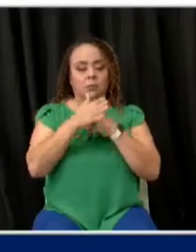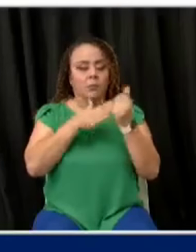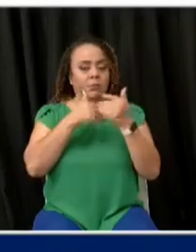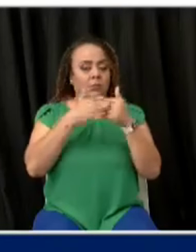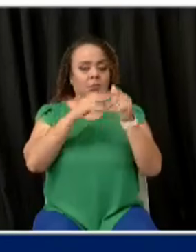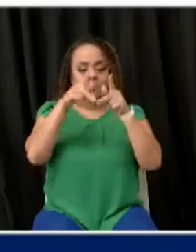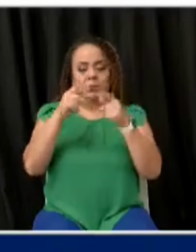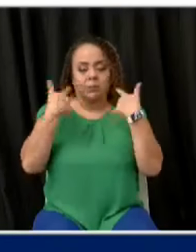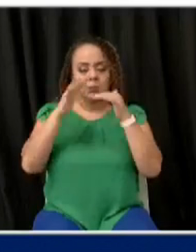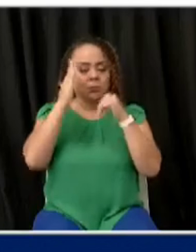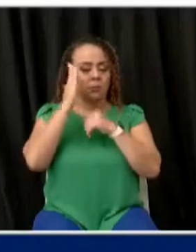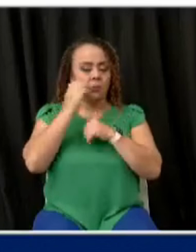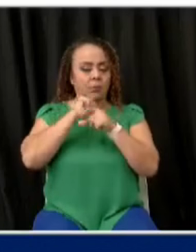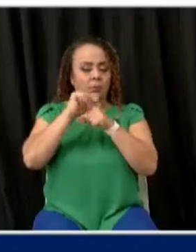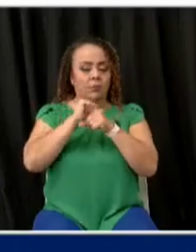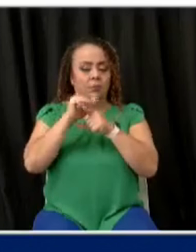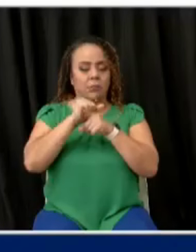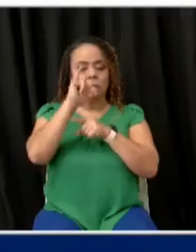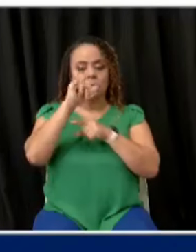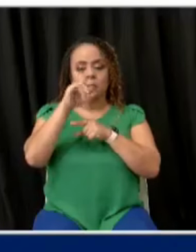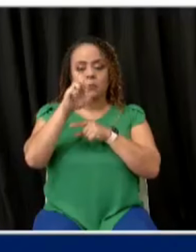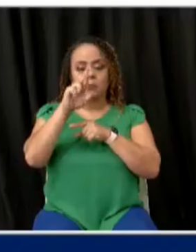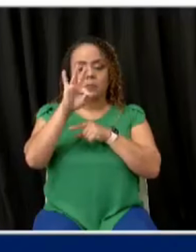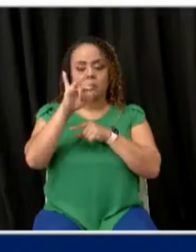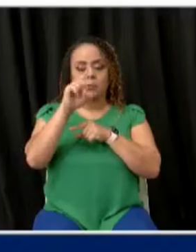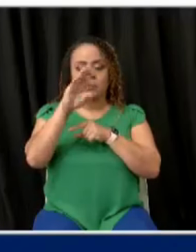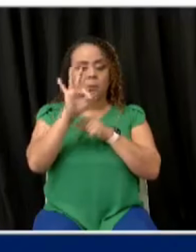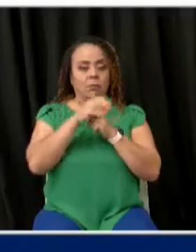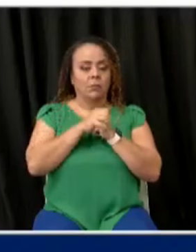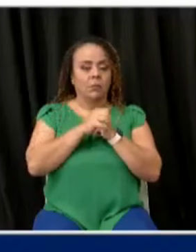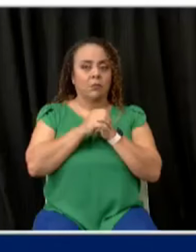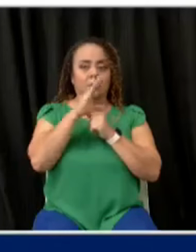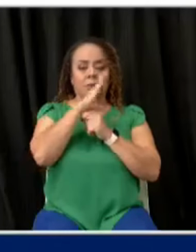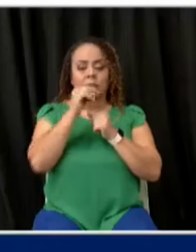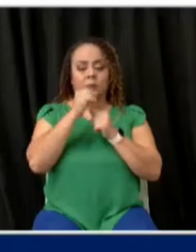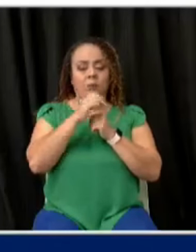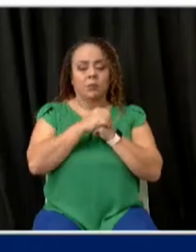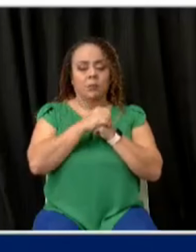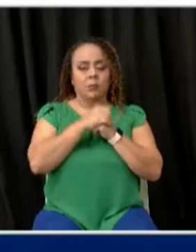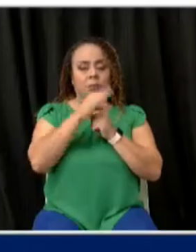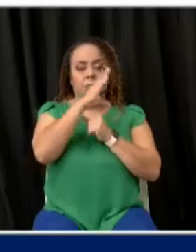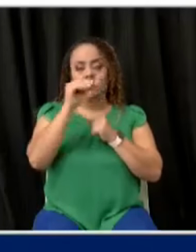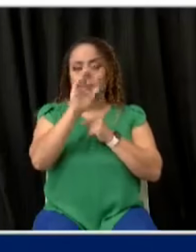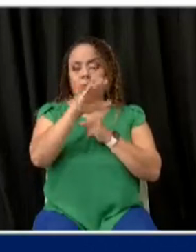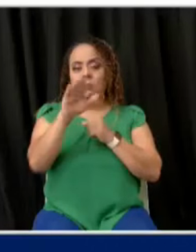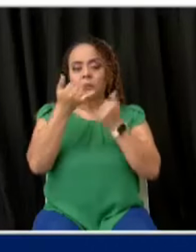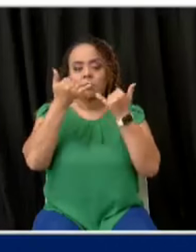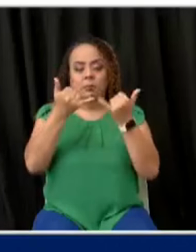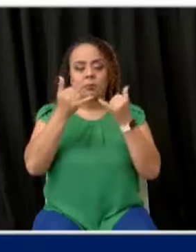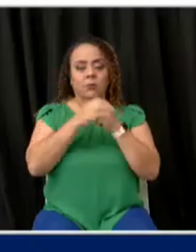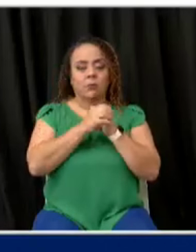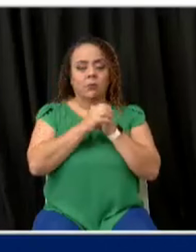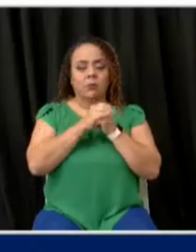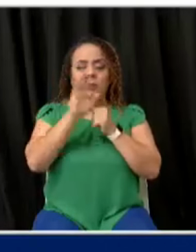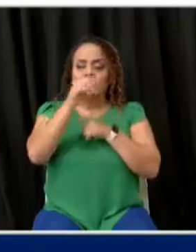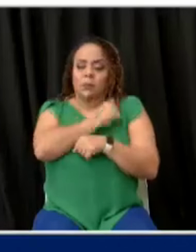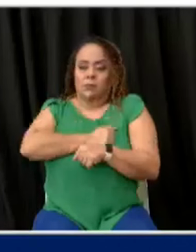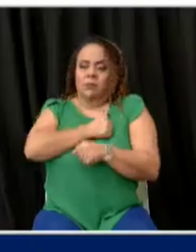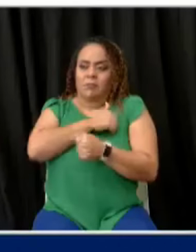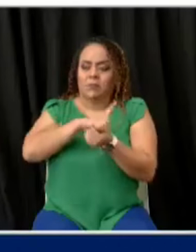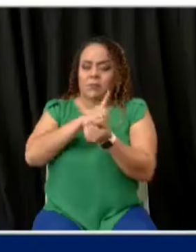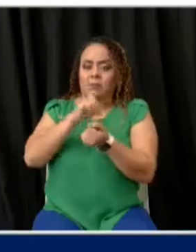entrenadas. Deportistas de un país a otro se lastiman también. Claro. Entonces, actualmente, por ejemplo... Perdón, doctor, y que